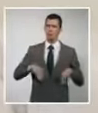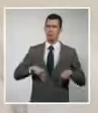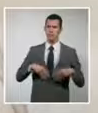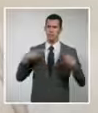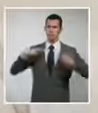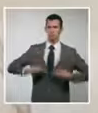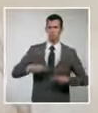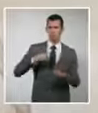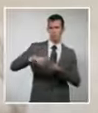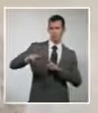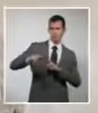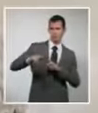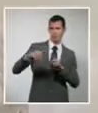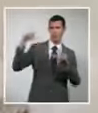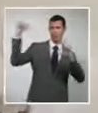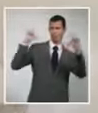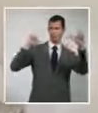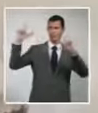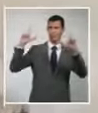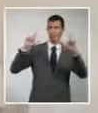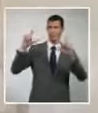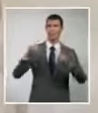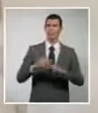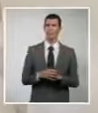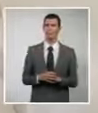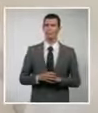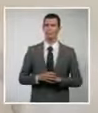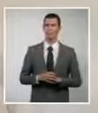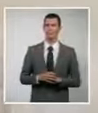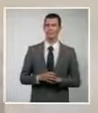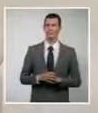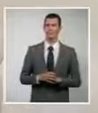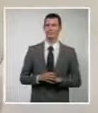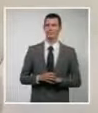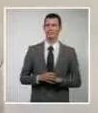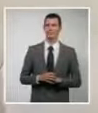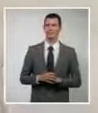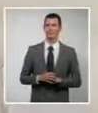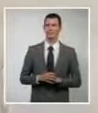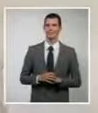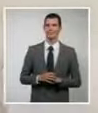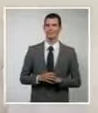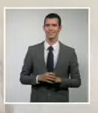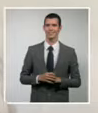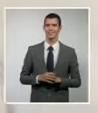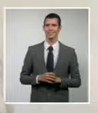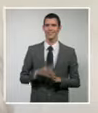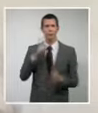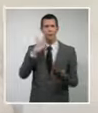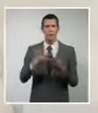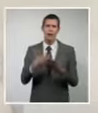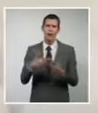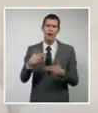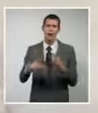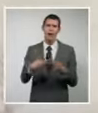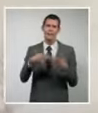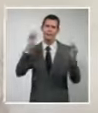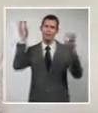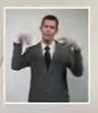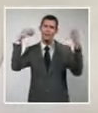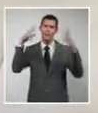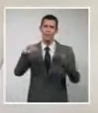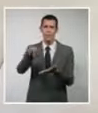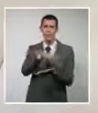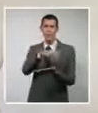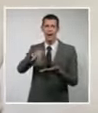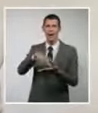mandaban la foto de que estaban observando, porque por ejemplo yo tampoco bailo. Y entonces, pero me gusta la disco, me gusta ir, me gusta ver cómo las personas se